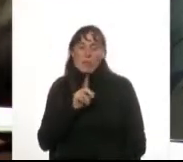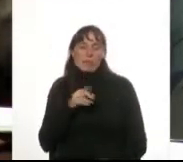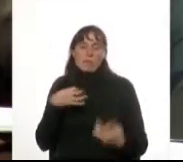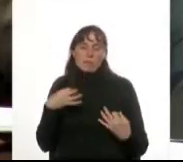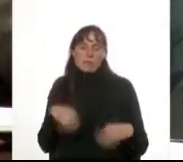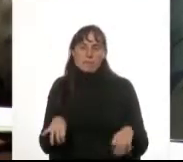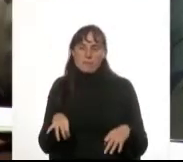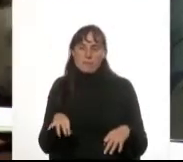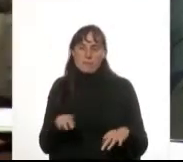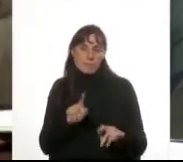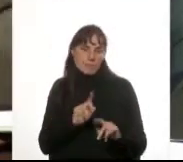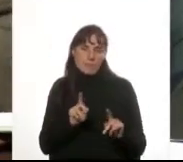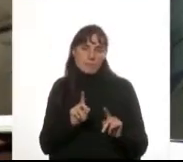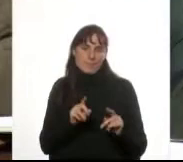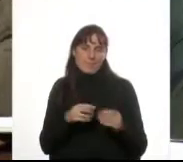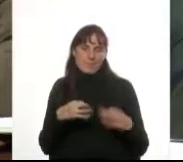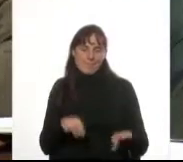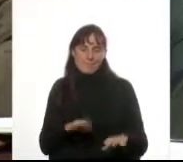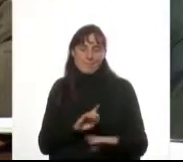No es así.